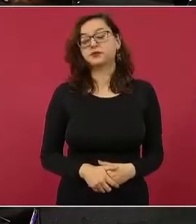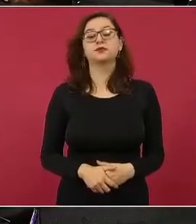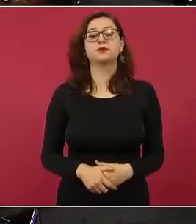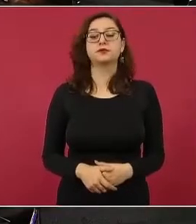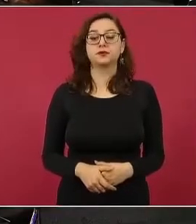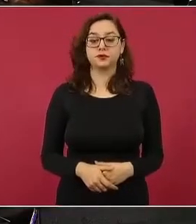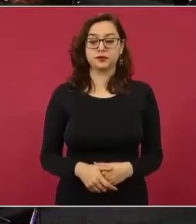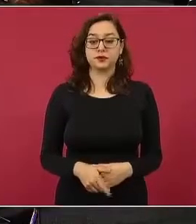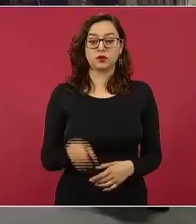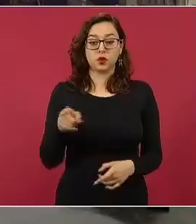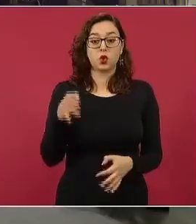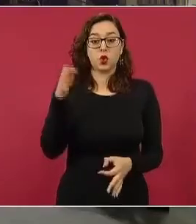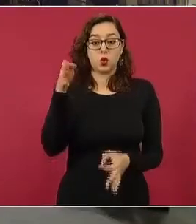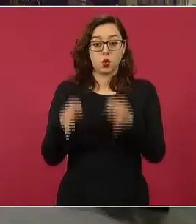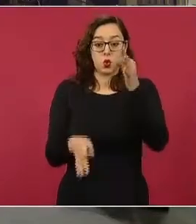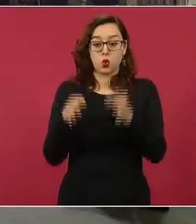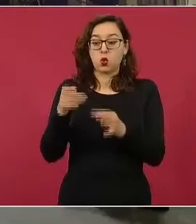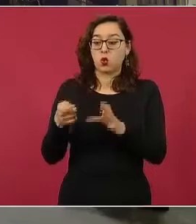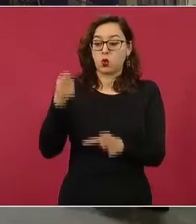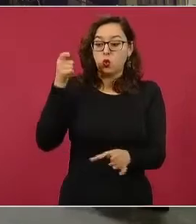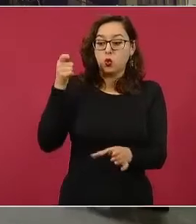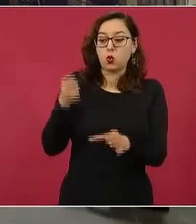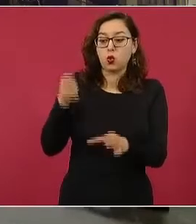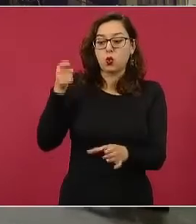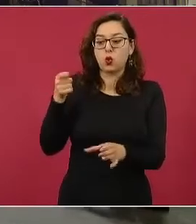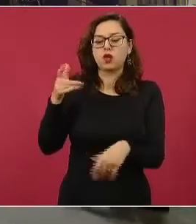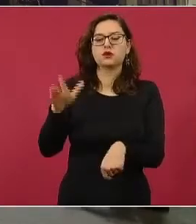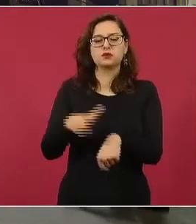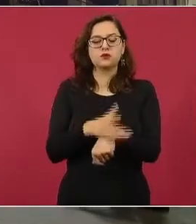que es susceptible de manipulación.